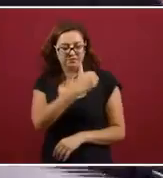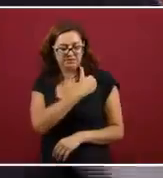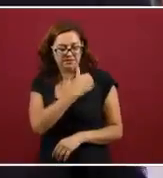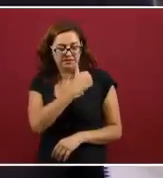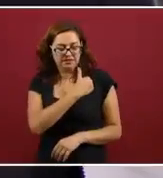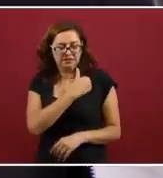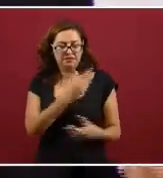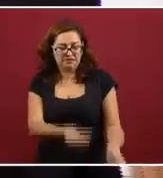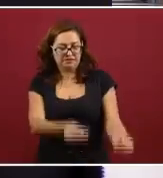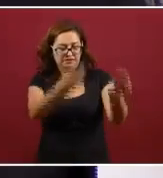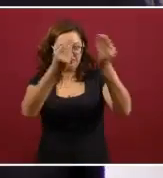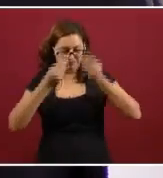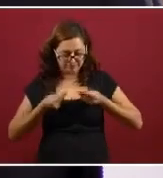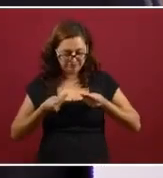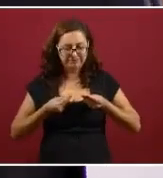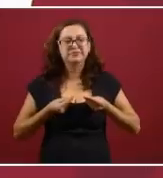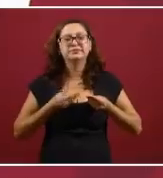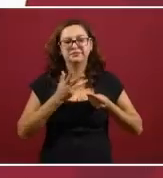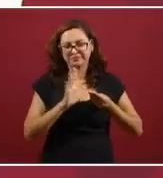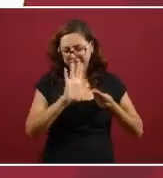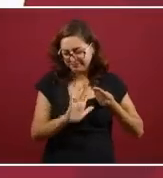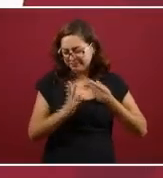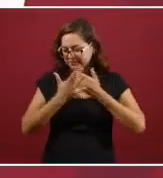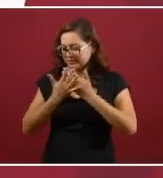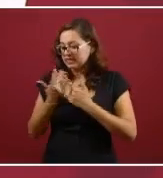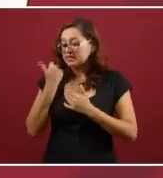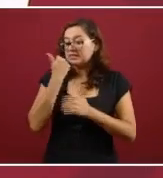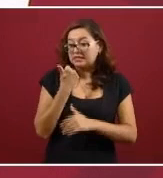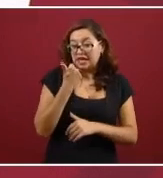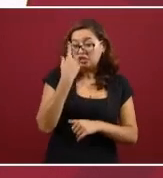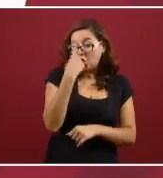presenté mi renuncia pública.